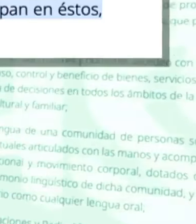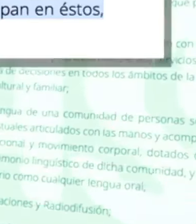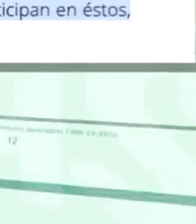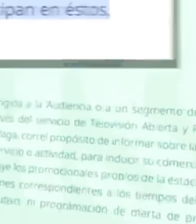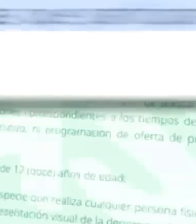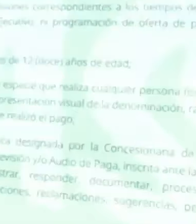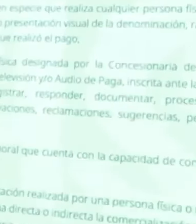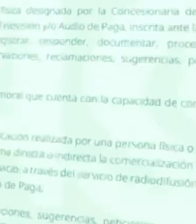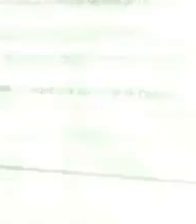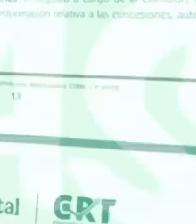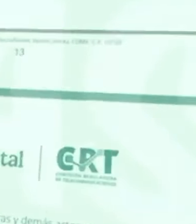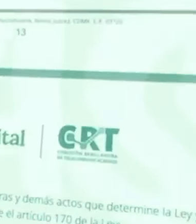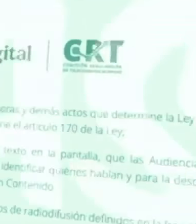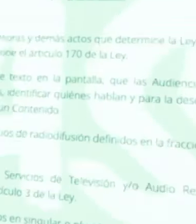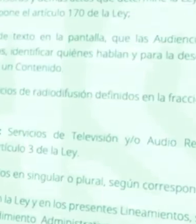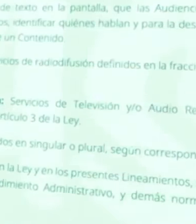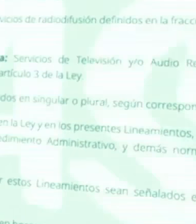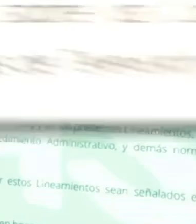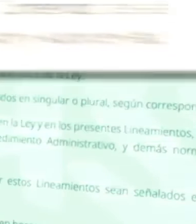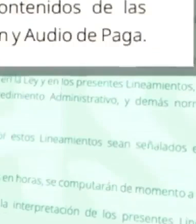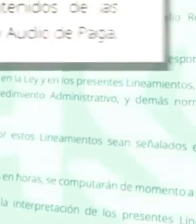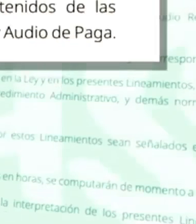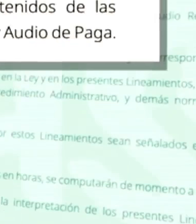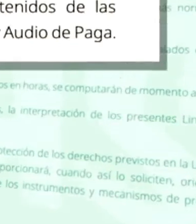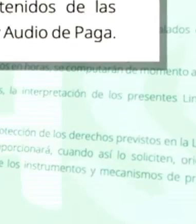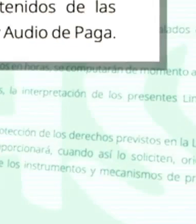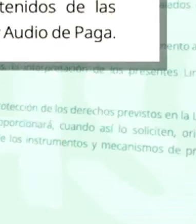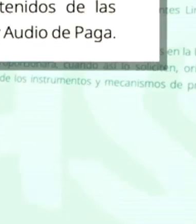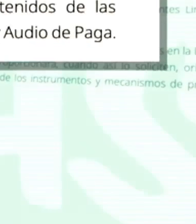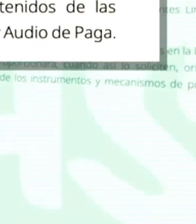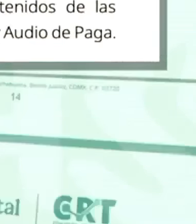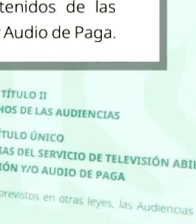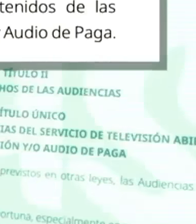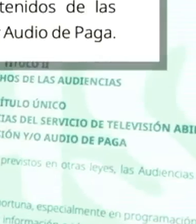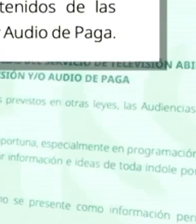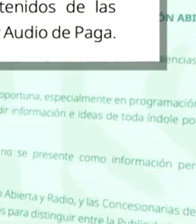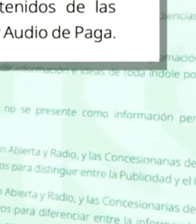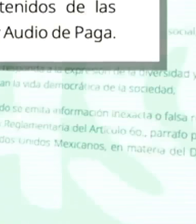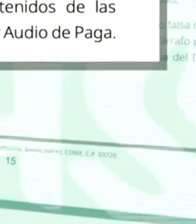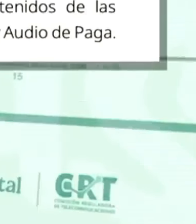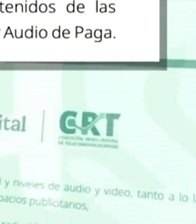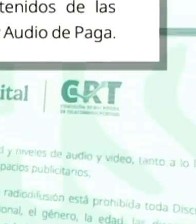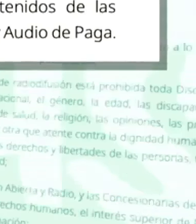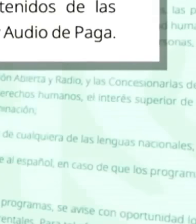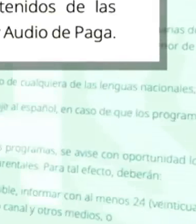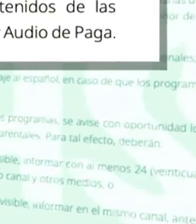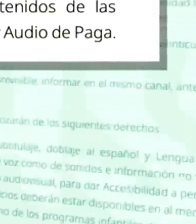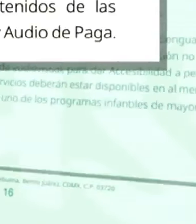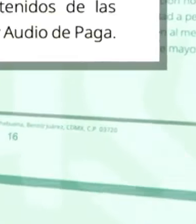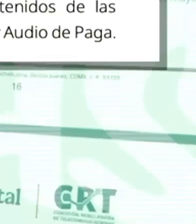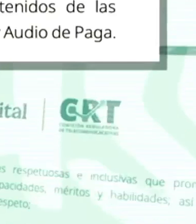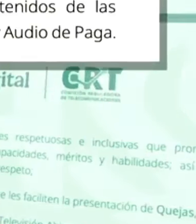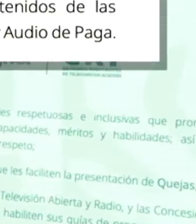el derecho de réplica. El propio artículo 2 de los lineamientos prohíbe expresamente cualquier tipo de censura previa o restricción indirecta a